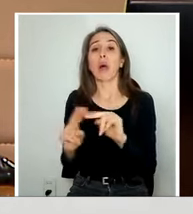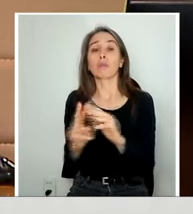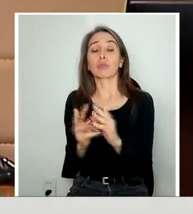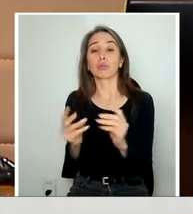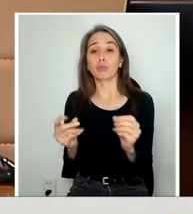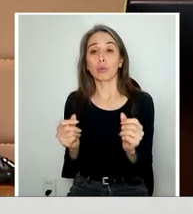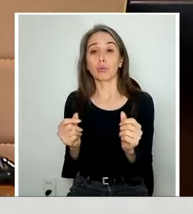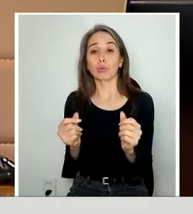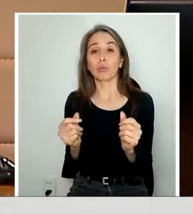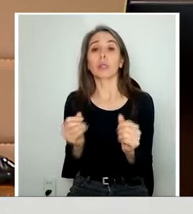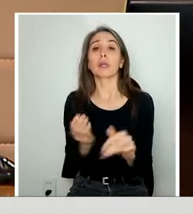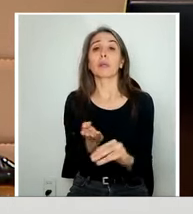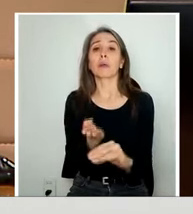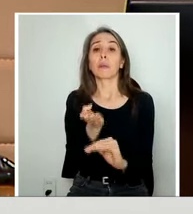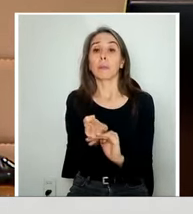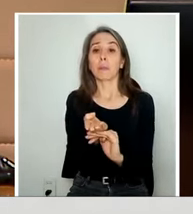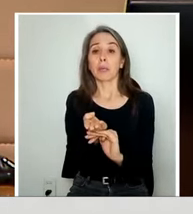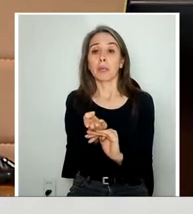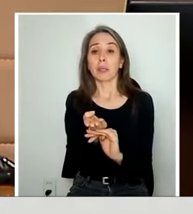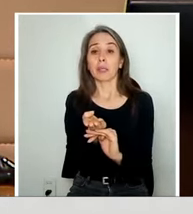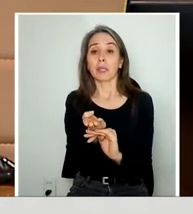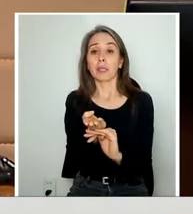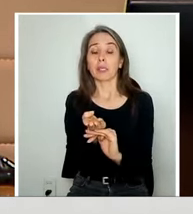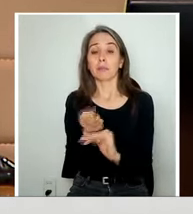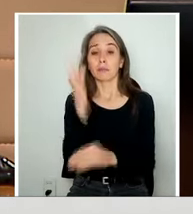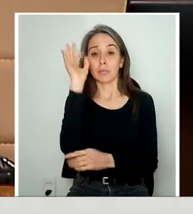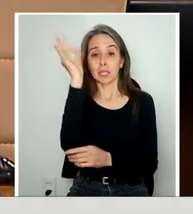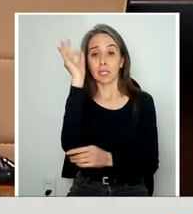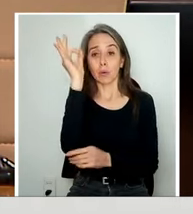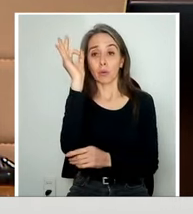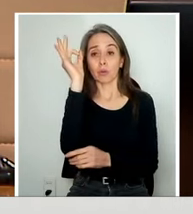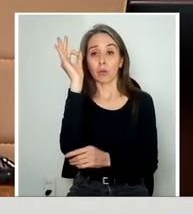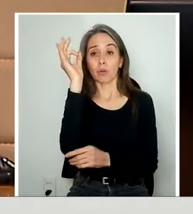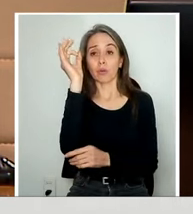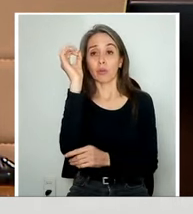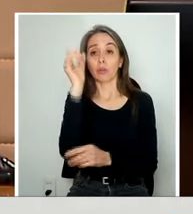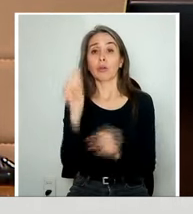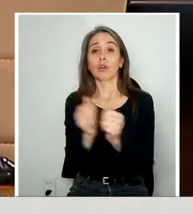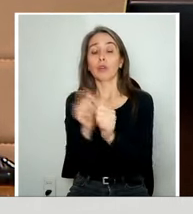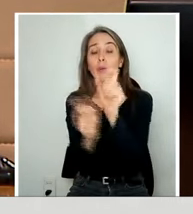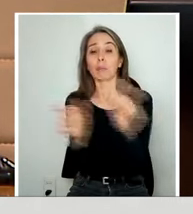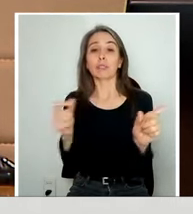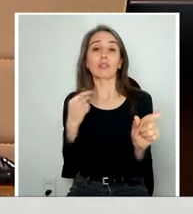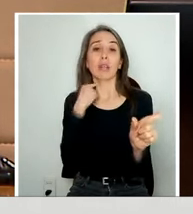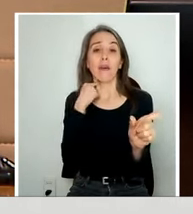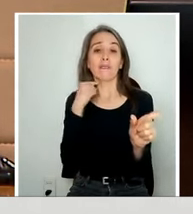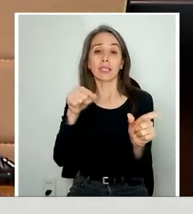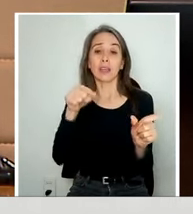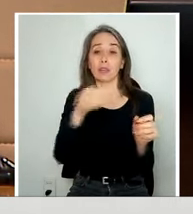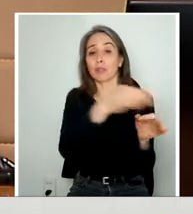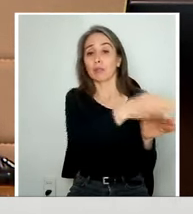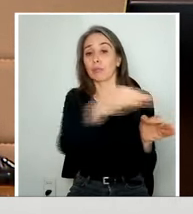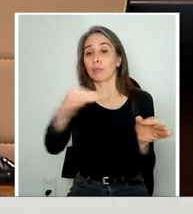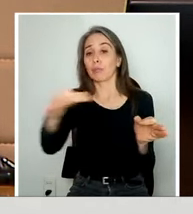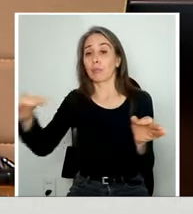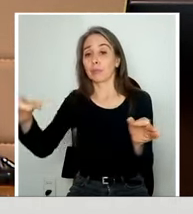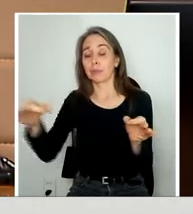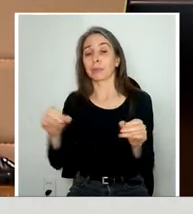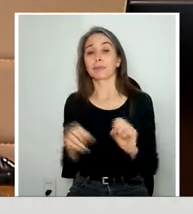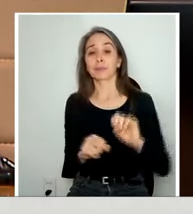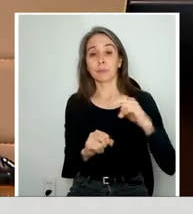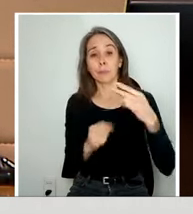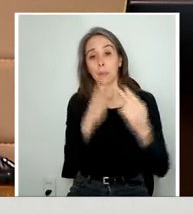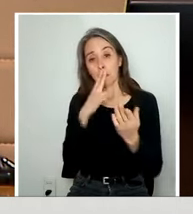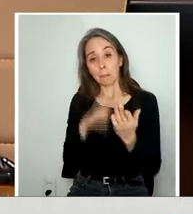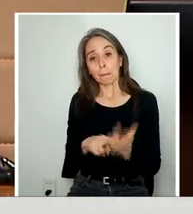solicitar que nos reunamos en el territorio con Los afectados y dos presidentes que se oficie